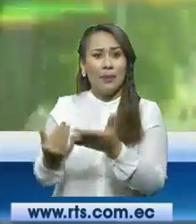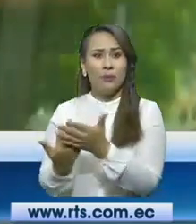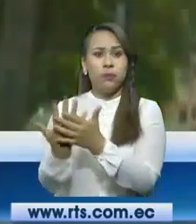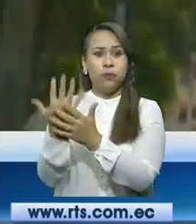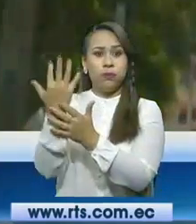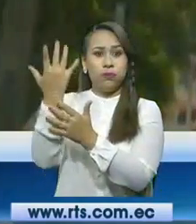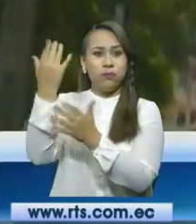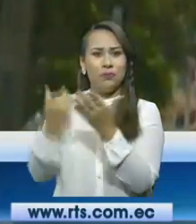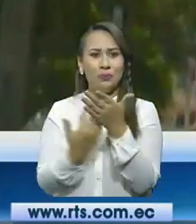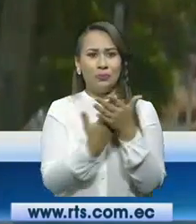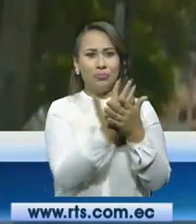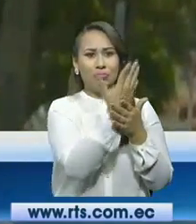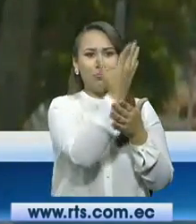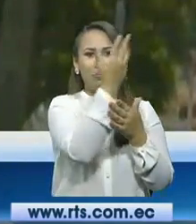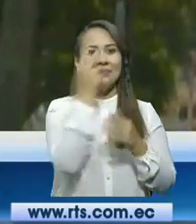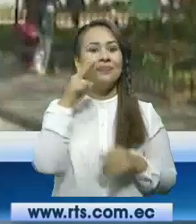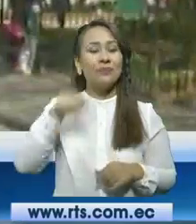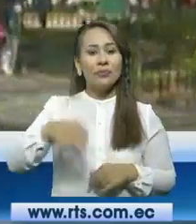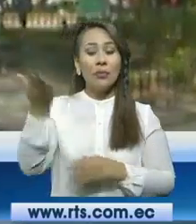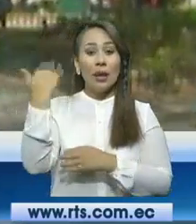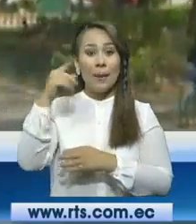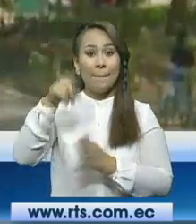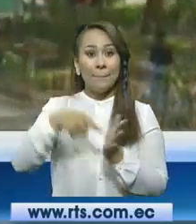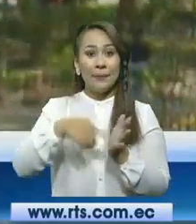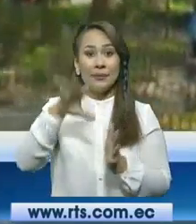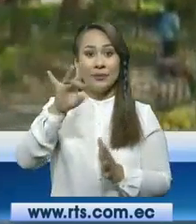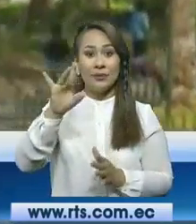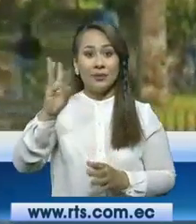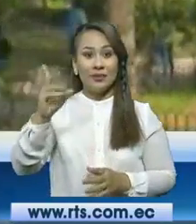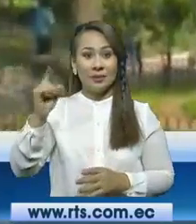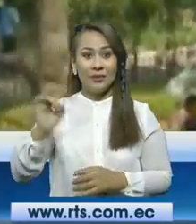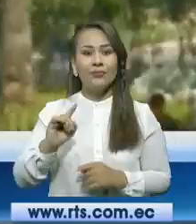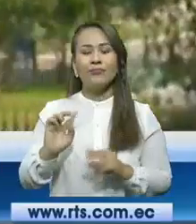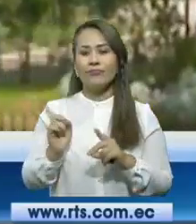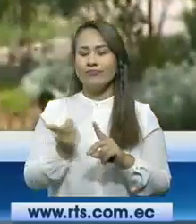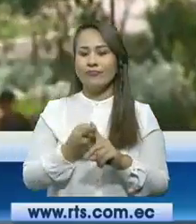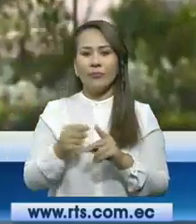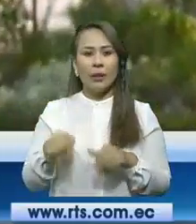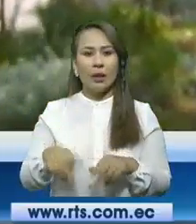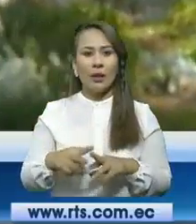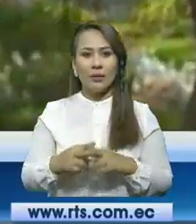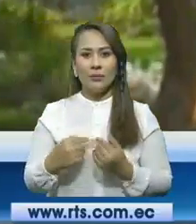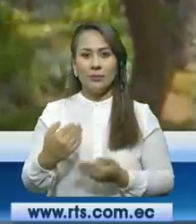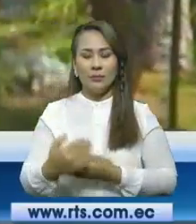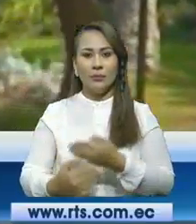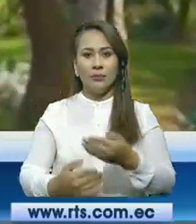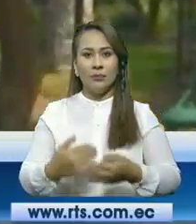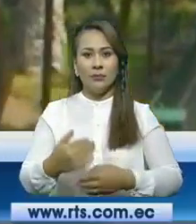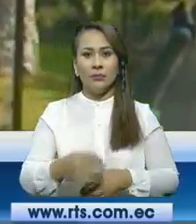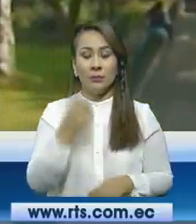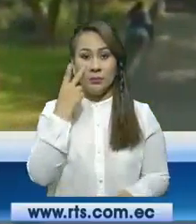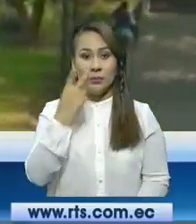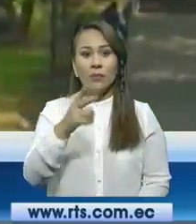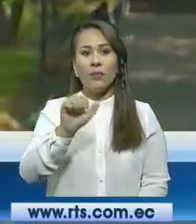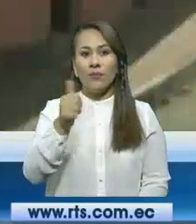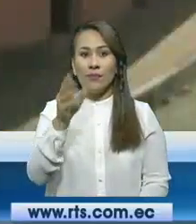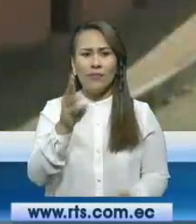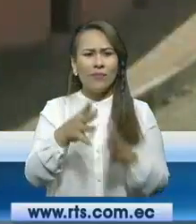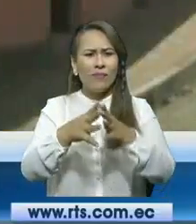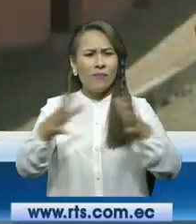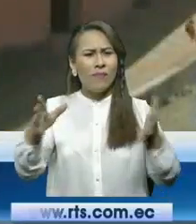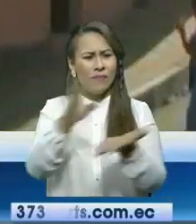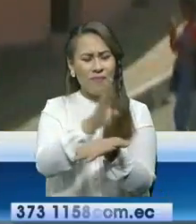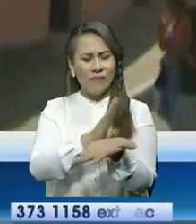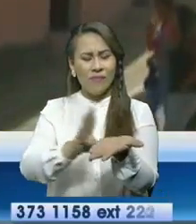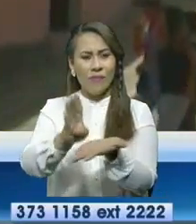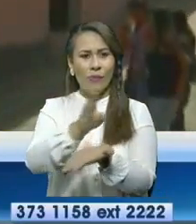En 1861 se convierte en parroquia del Distrito Metropolitano, donde actualmente existen 6 grandes barrios. Su nombre